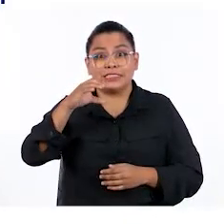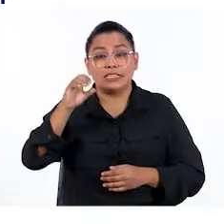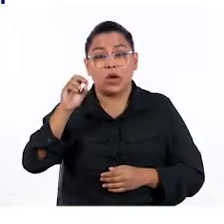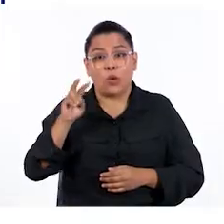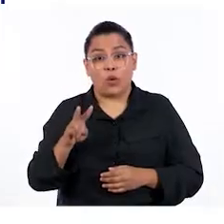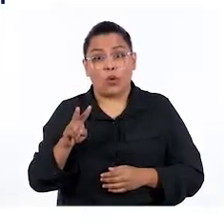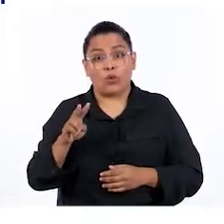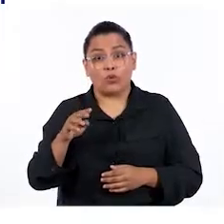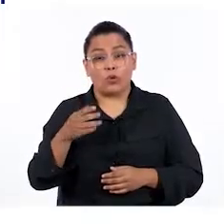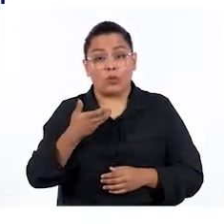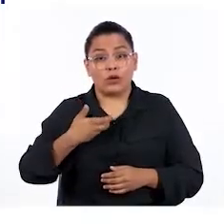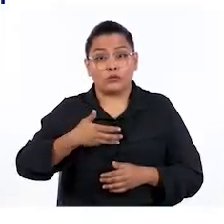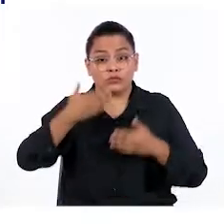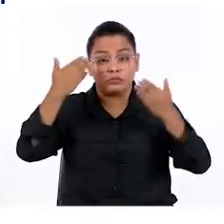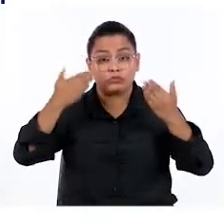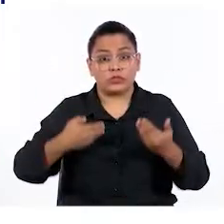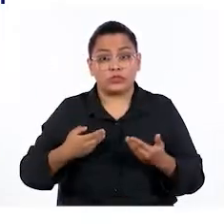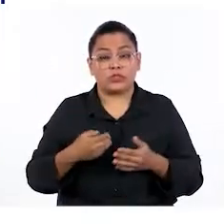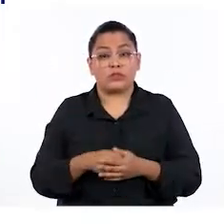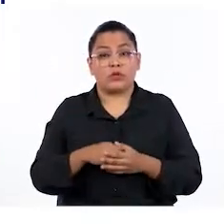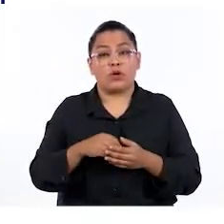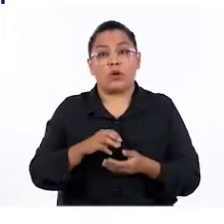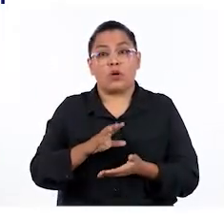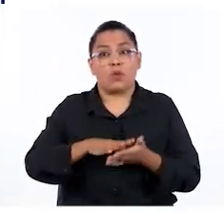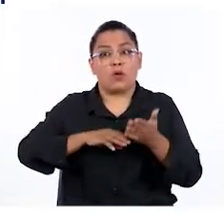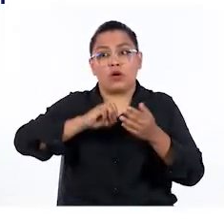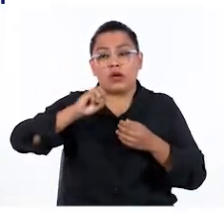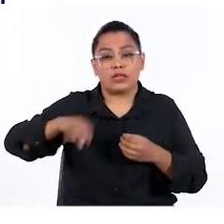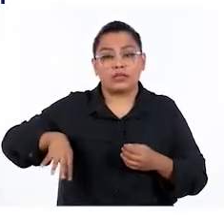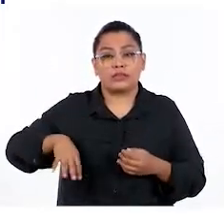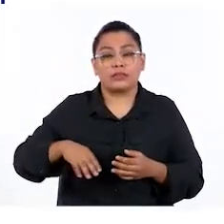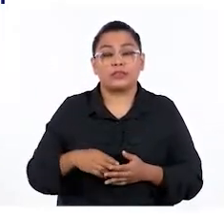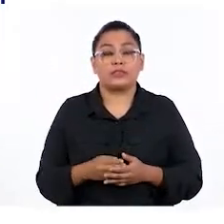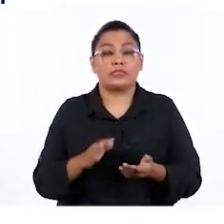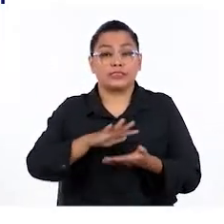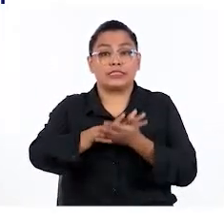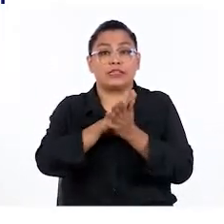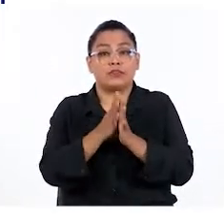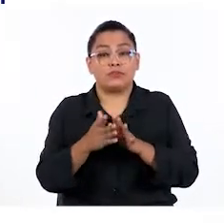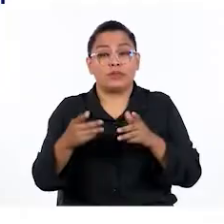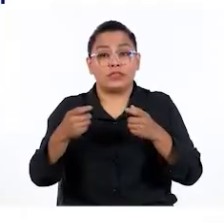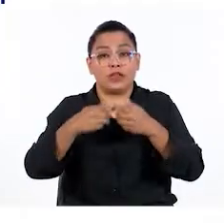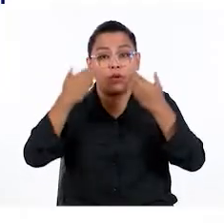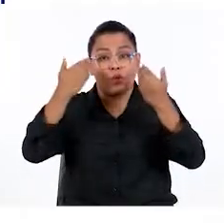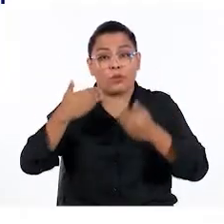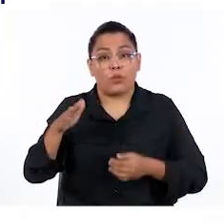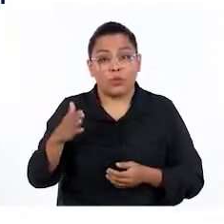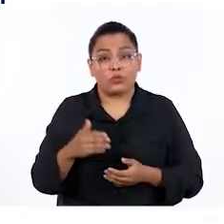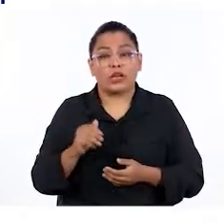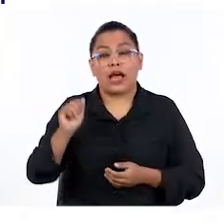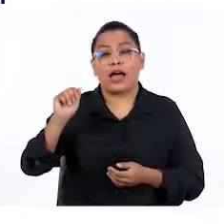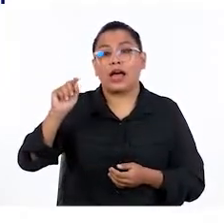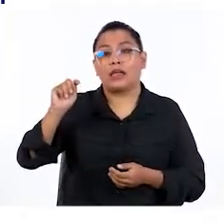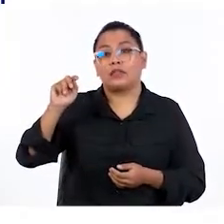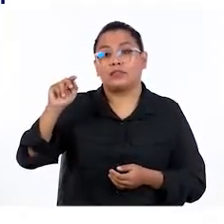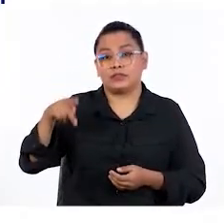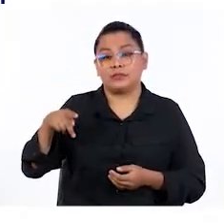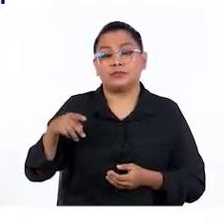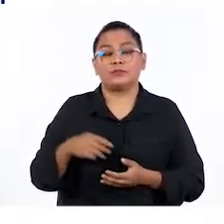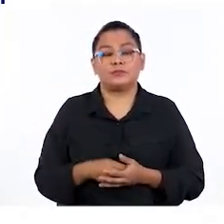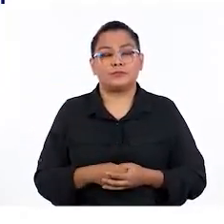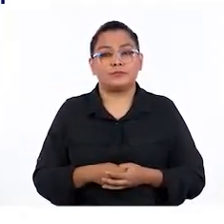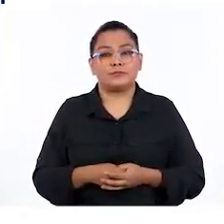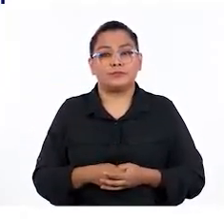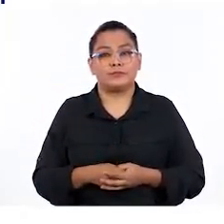energía disponible para obtener y transformarse en energía biológicamente útil en forma de ATP o en forma de